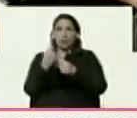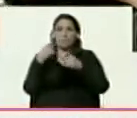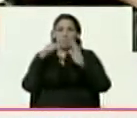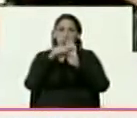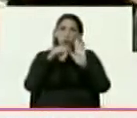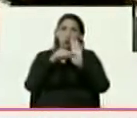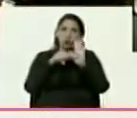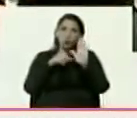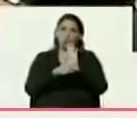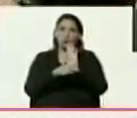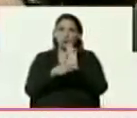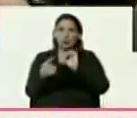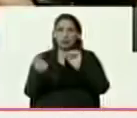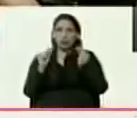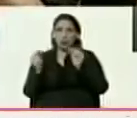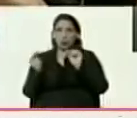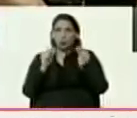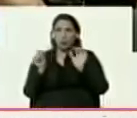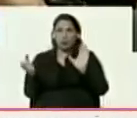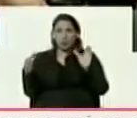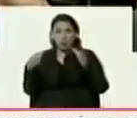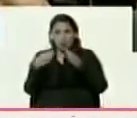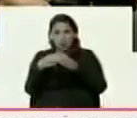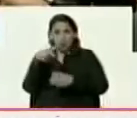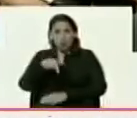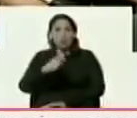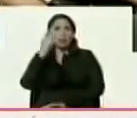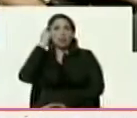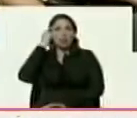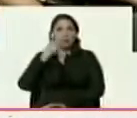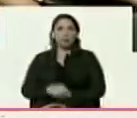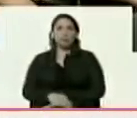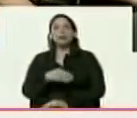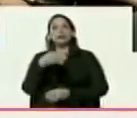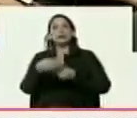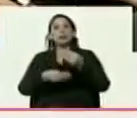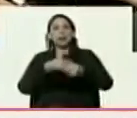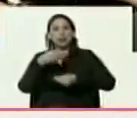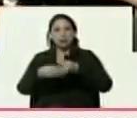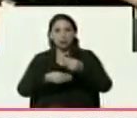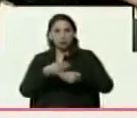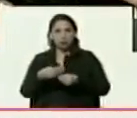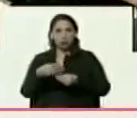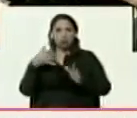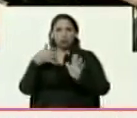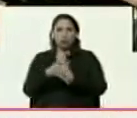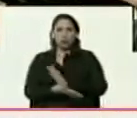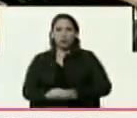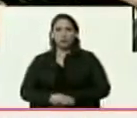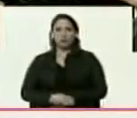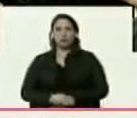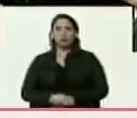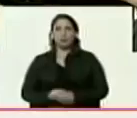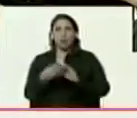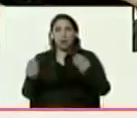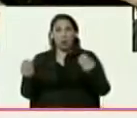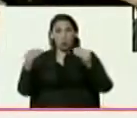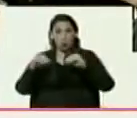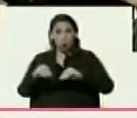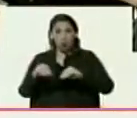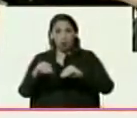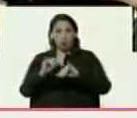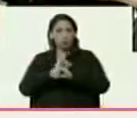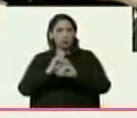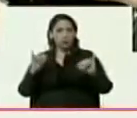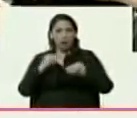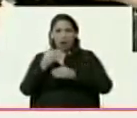puntos a discutir. En la reunión del día de hoy se revisó lo correspondiente a los acuerdos parciales ya